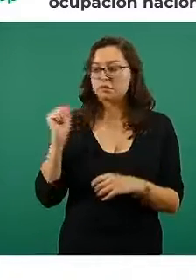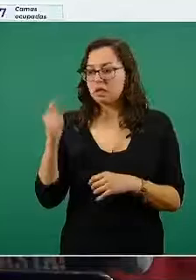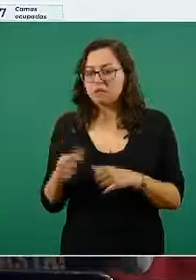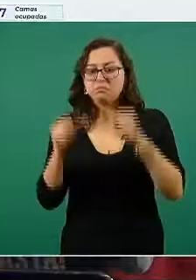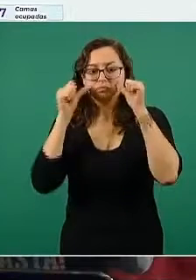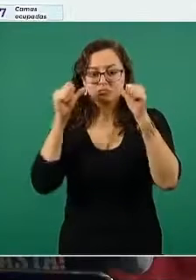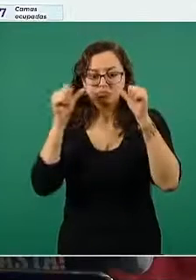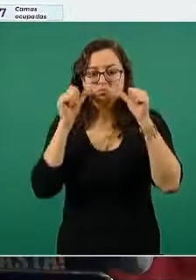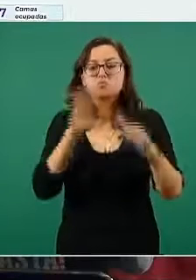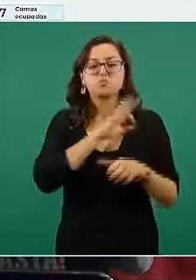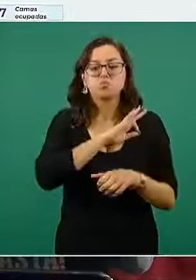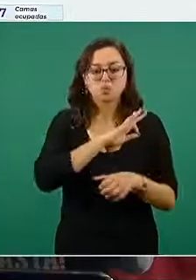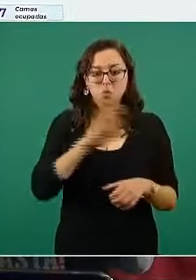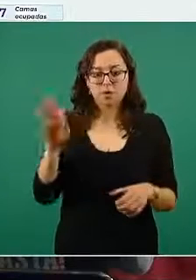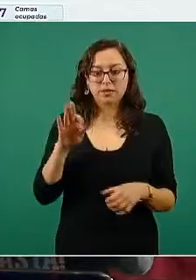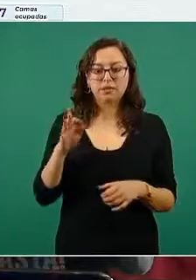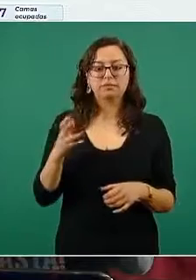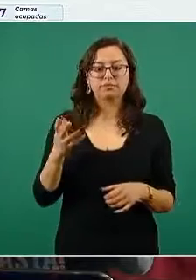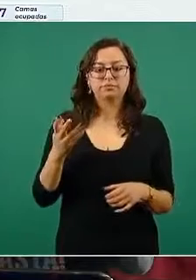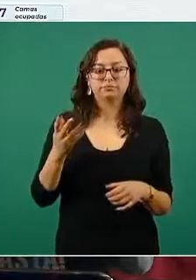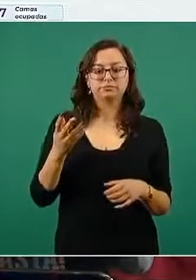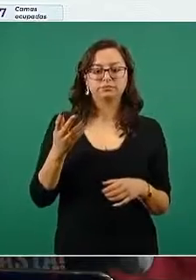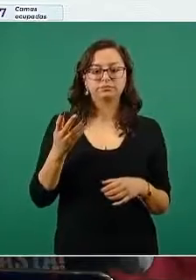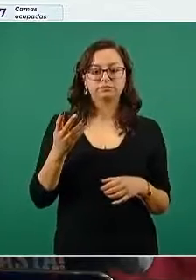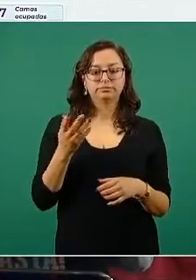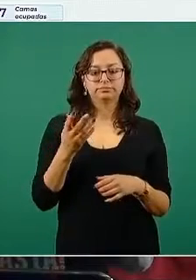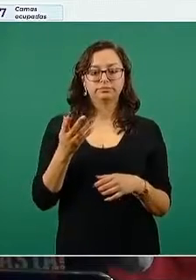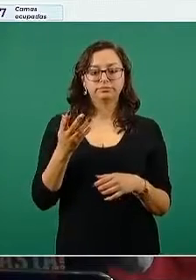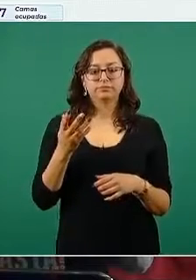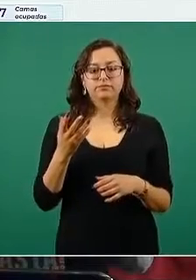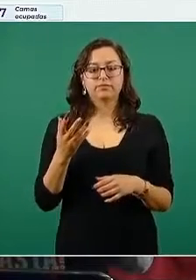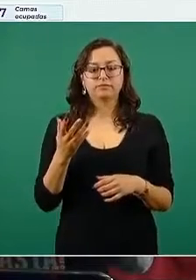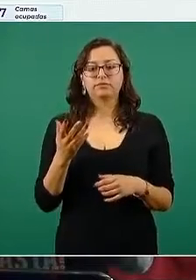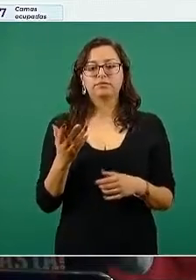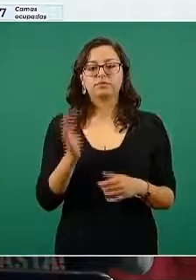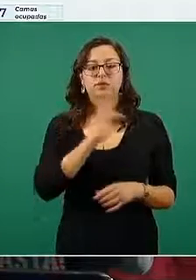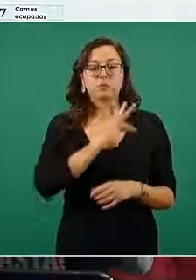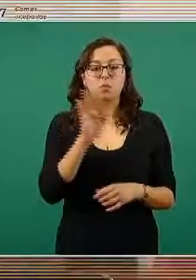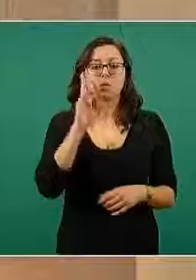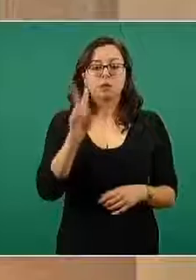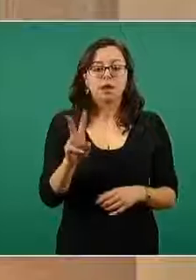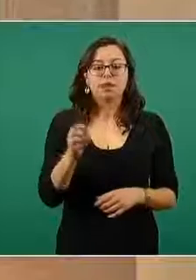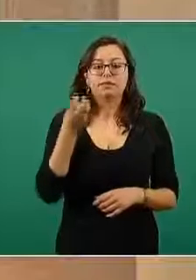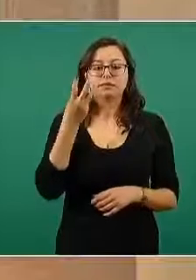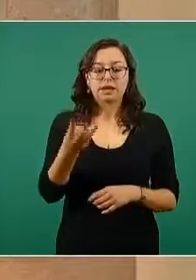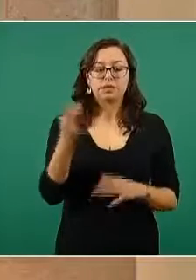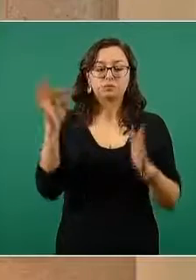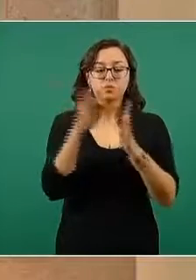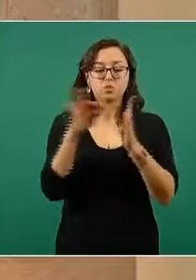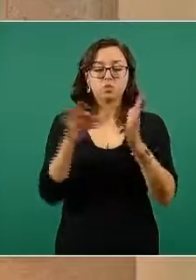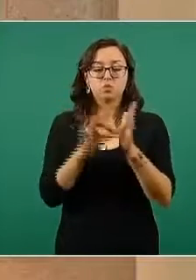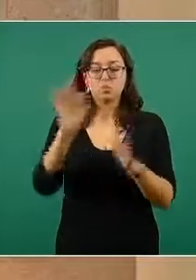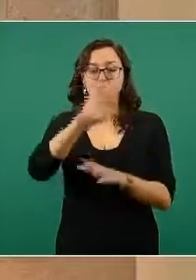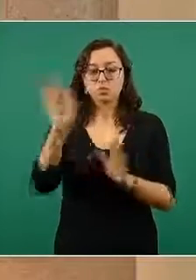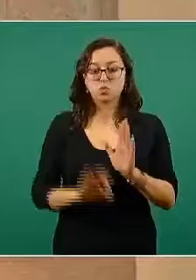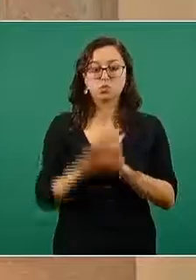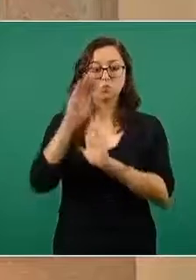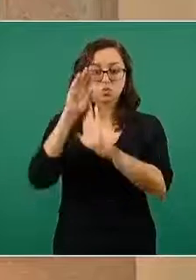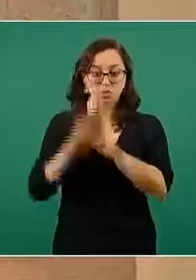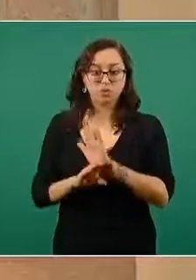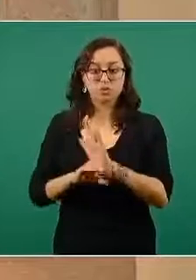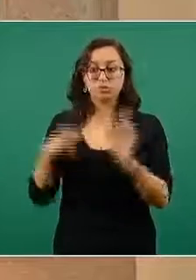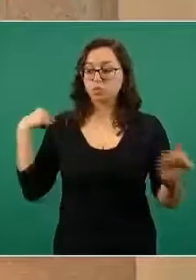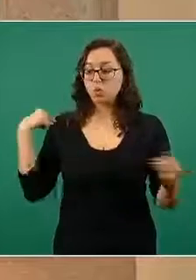hecho, si vemos el descenso para las camas generales, fueron 3 puntos porcentuales que disminuyeron en las últimas 24